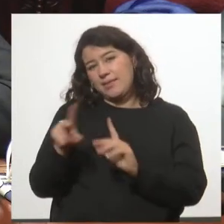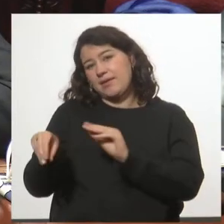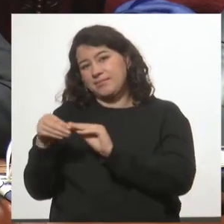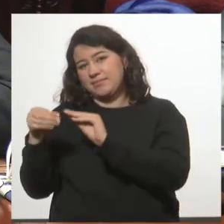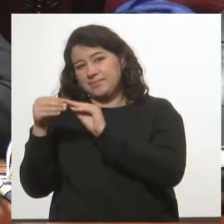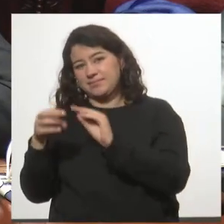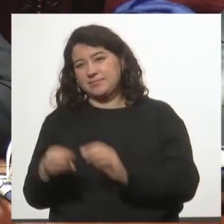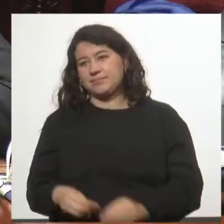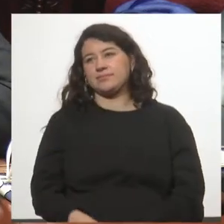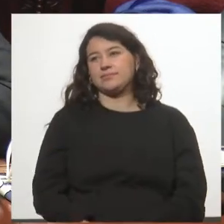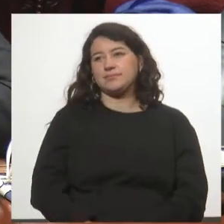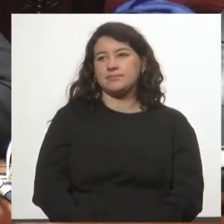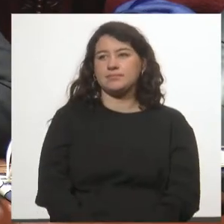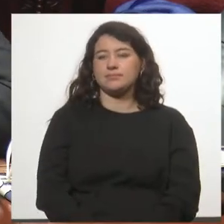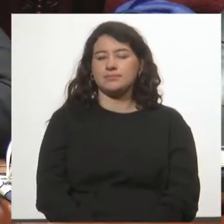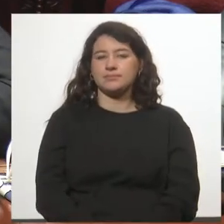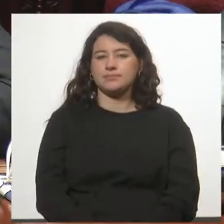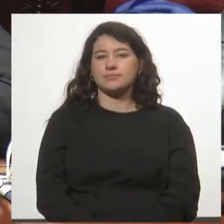después